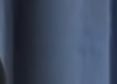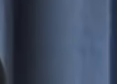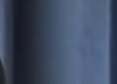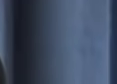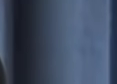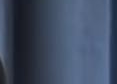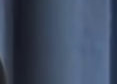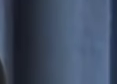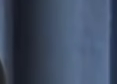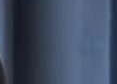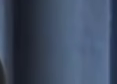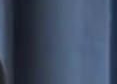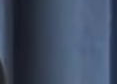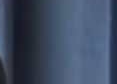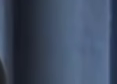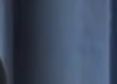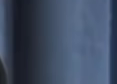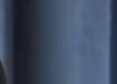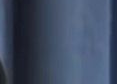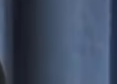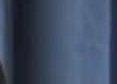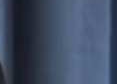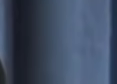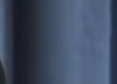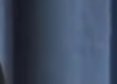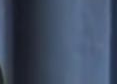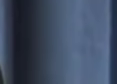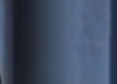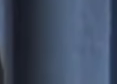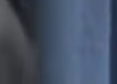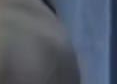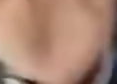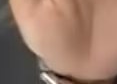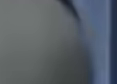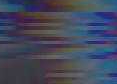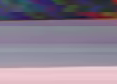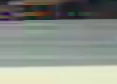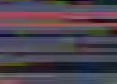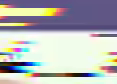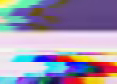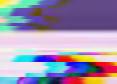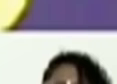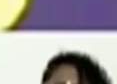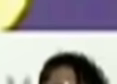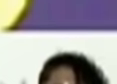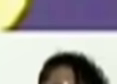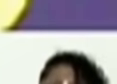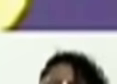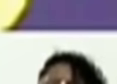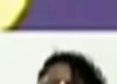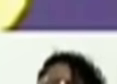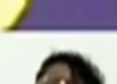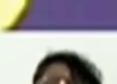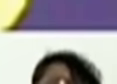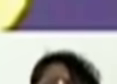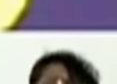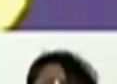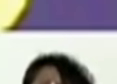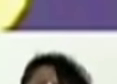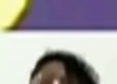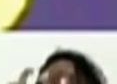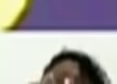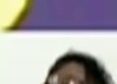proceso electoral libre y justo y que se invite a misiones de observadores internacionales. Y que cuando se estén inscribiendo